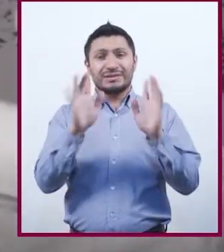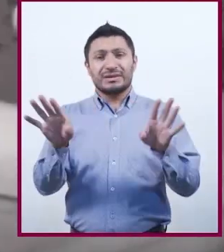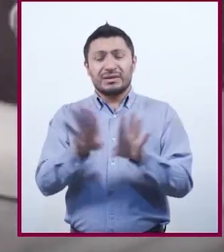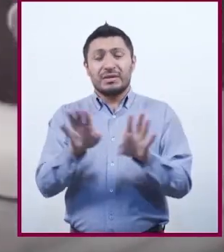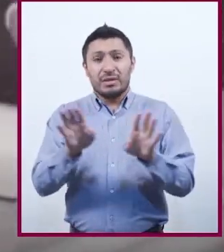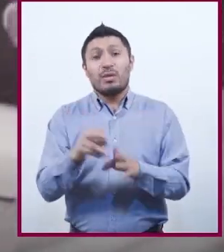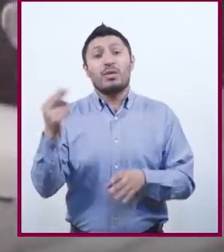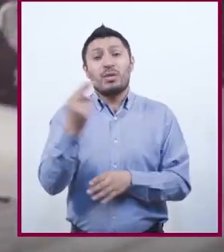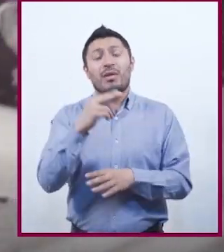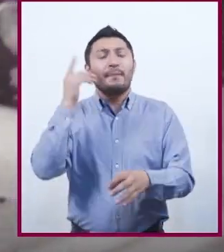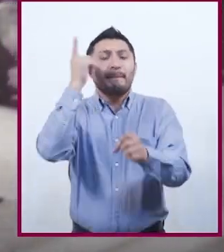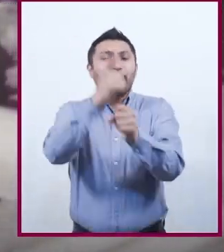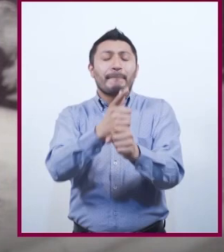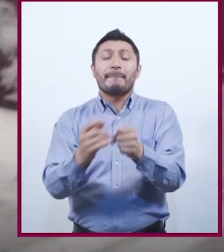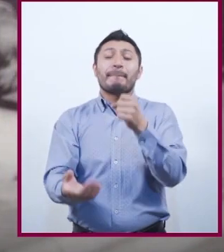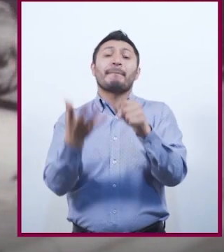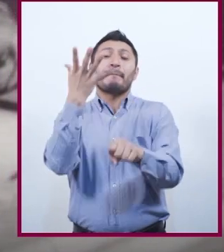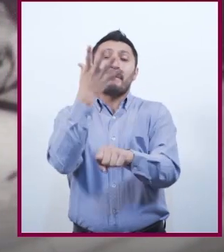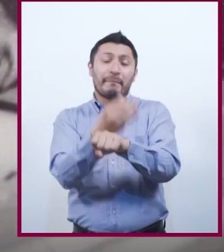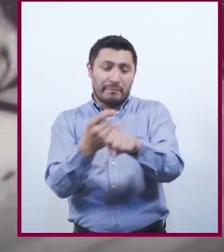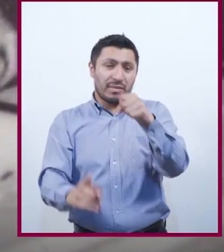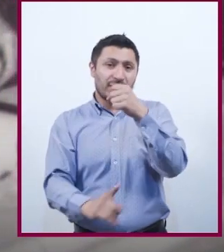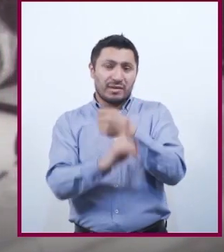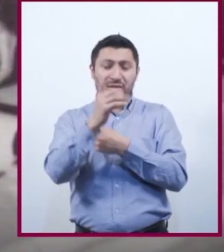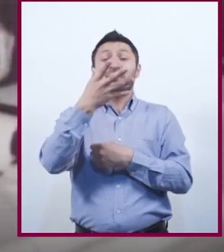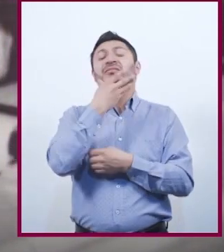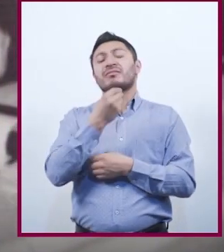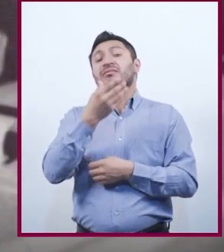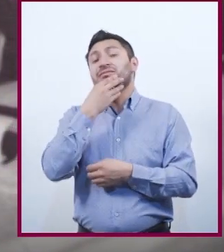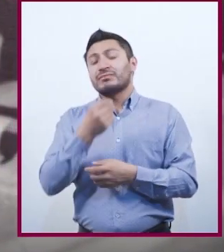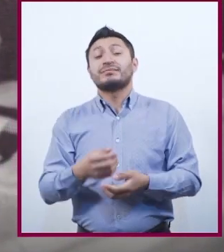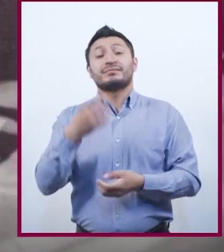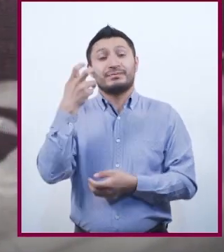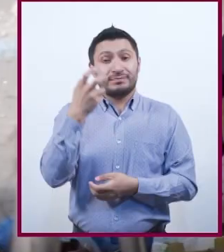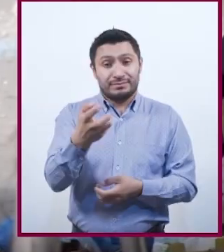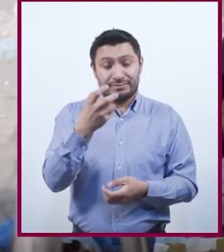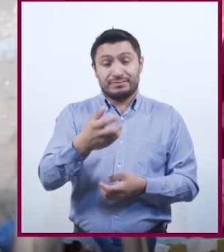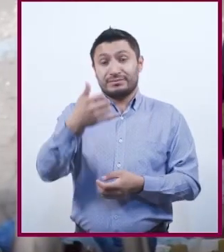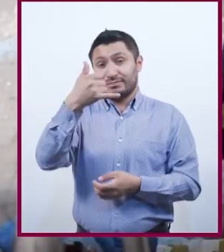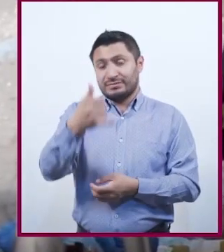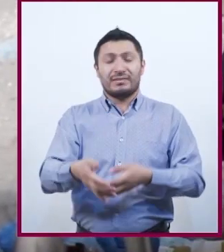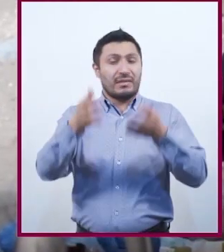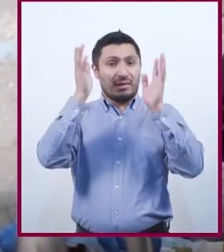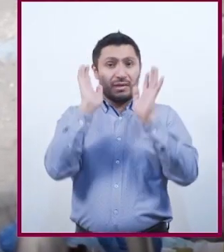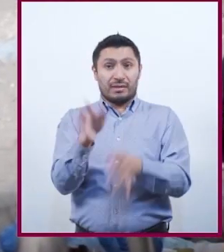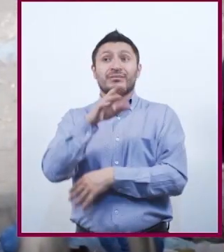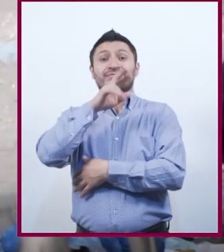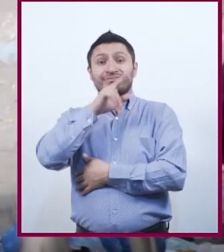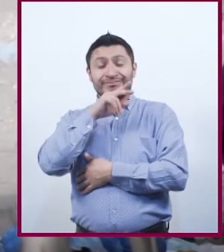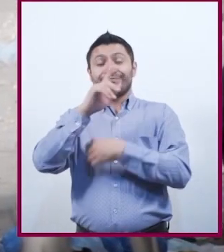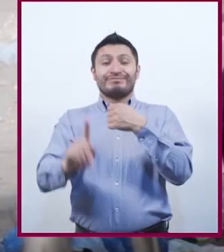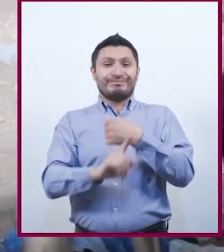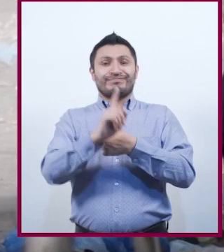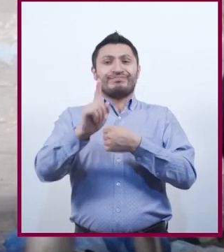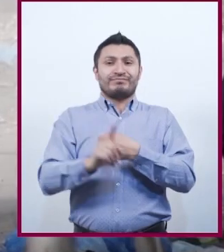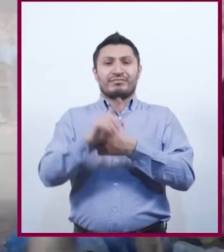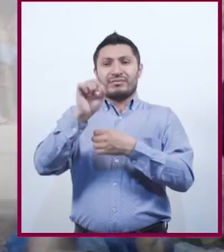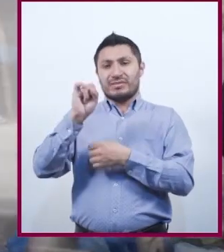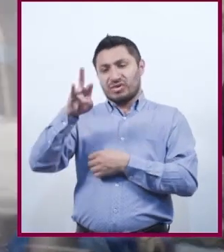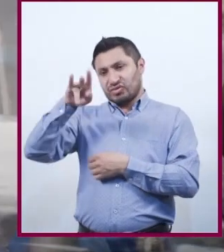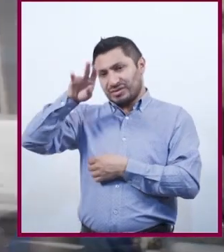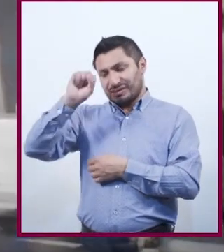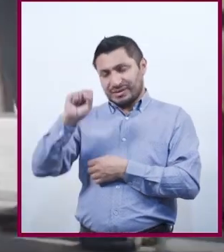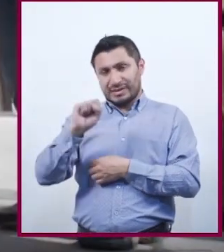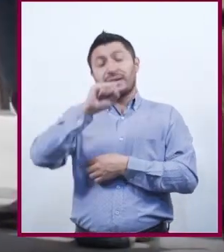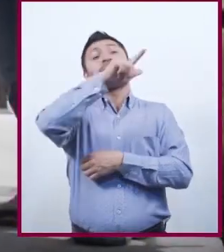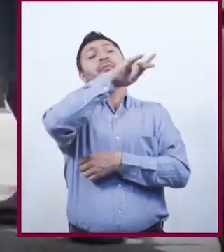hace patente la necesidad de encontrar una solución para el Estado judío y, ante todo, para el ya preocupante conflicto